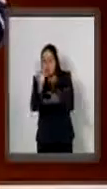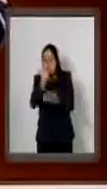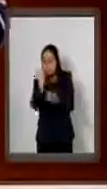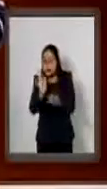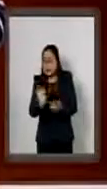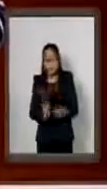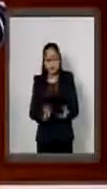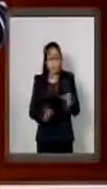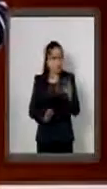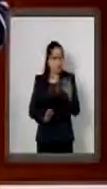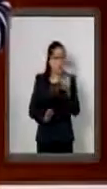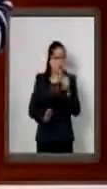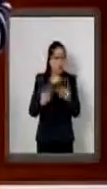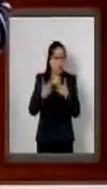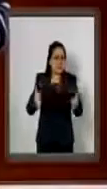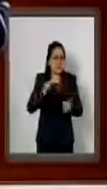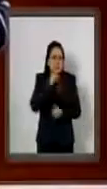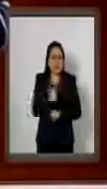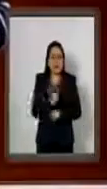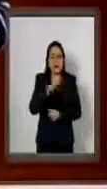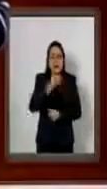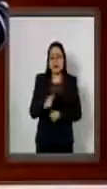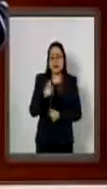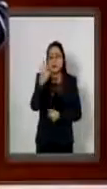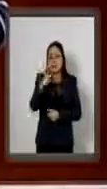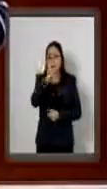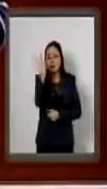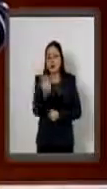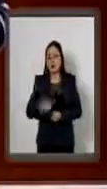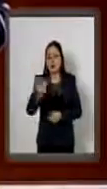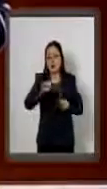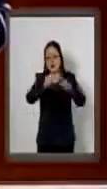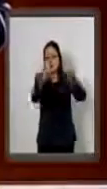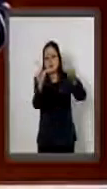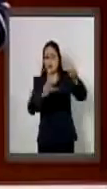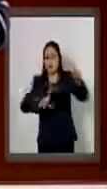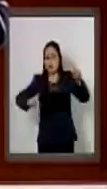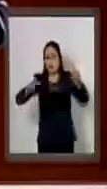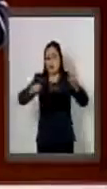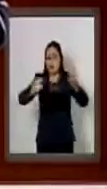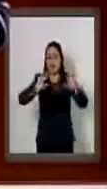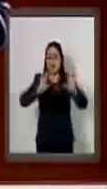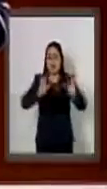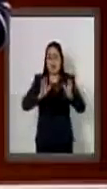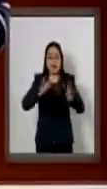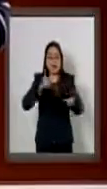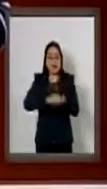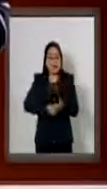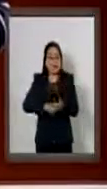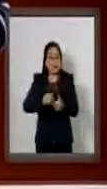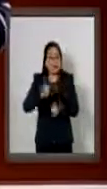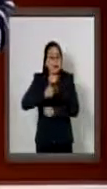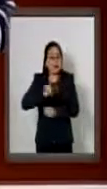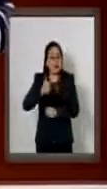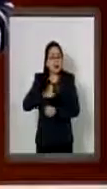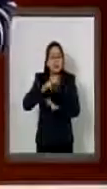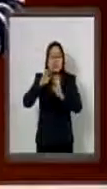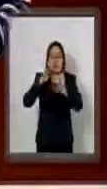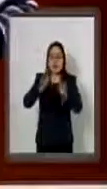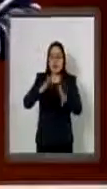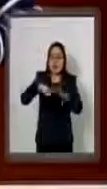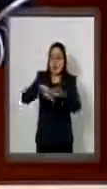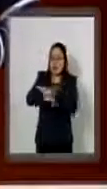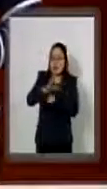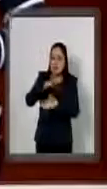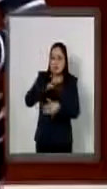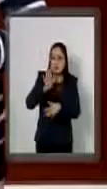cuando en más del 75% del territorio nacional las Fuerzas Armadas se encuentran